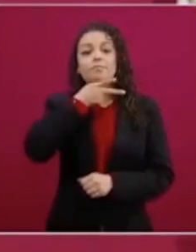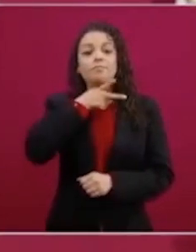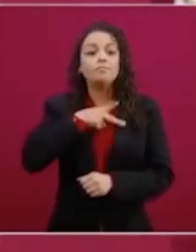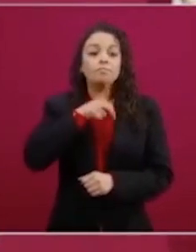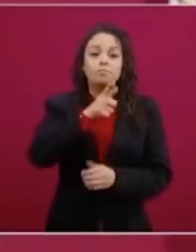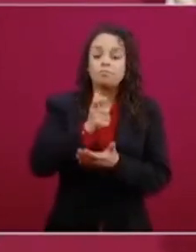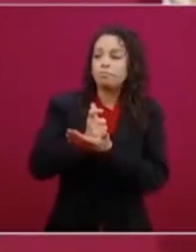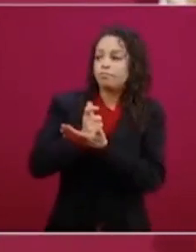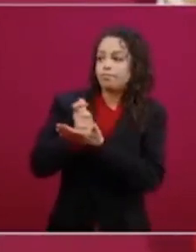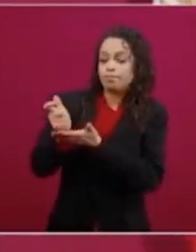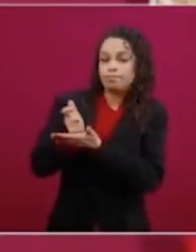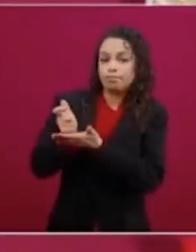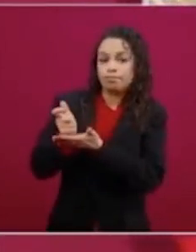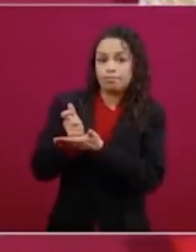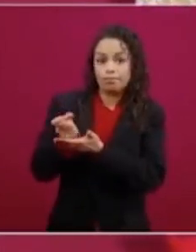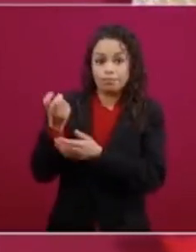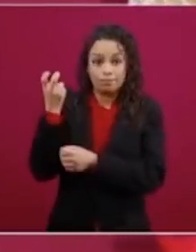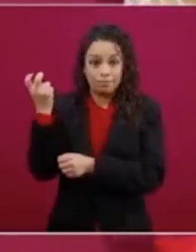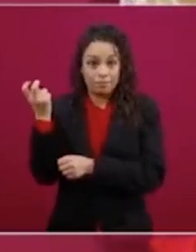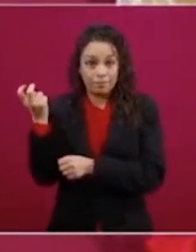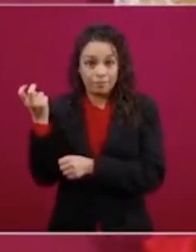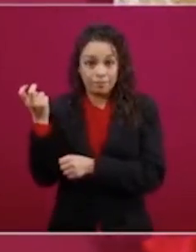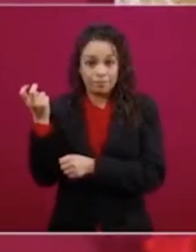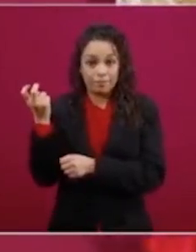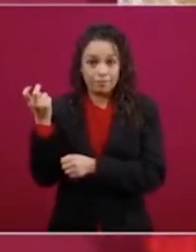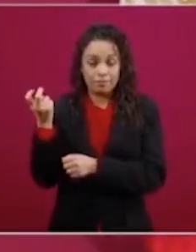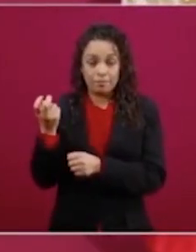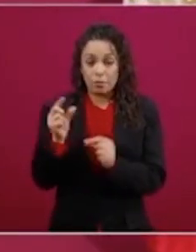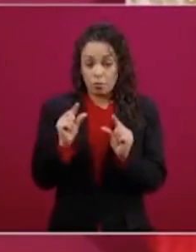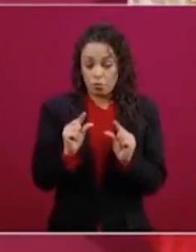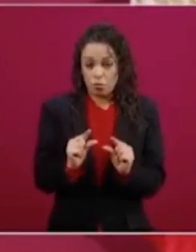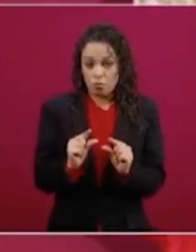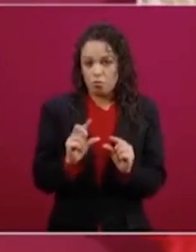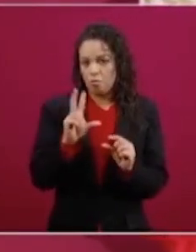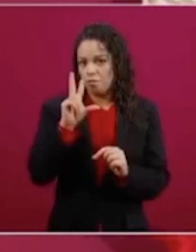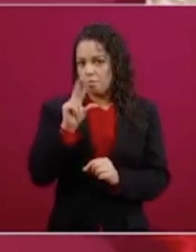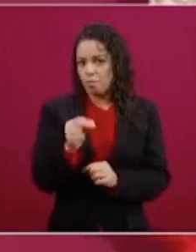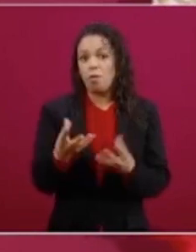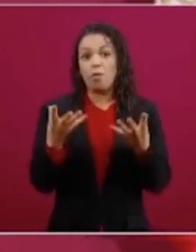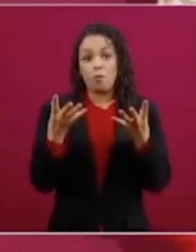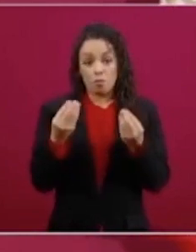Hacienda, que no son pocos,